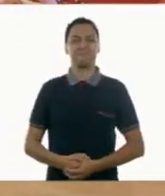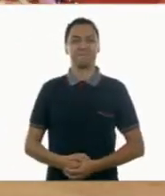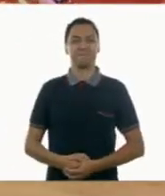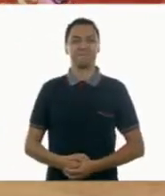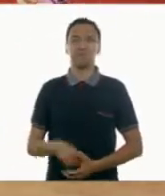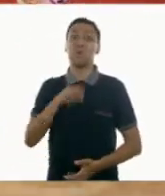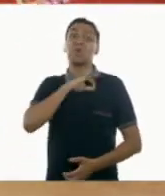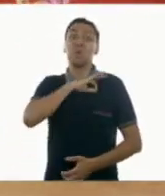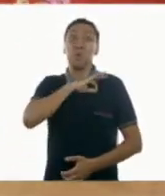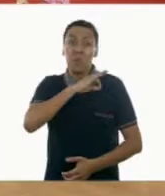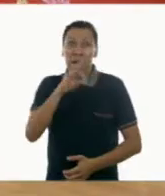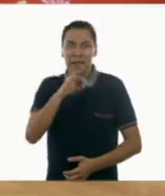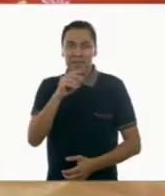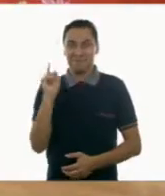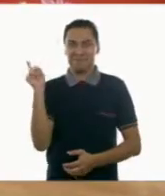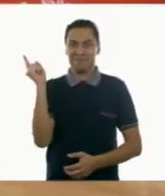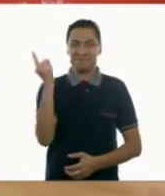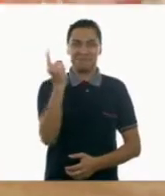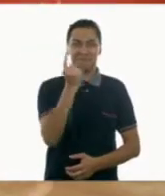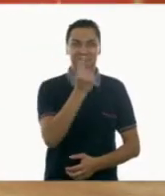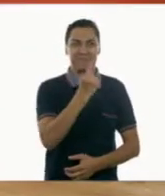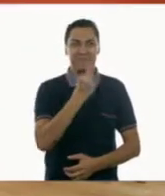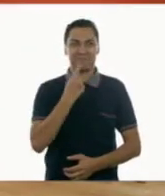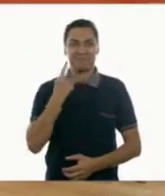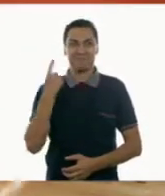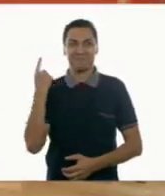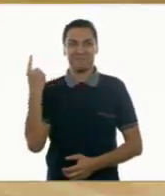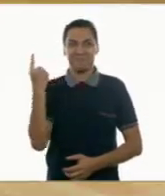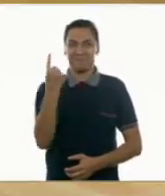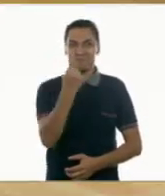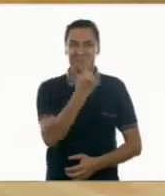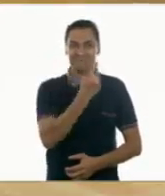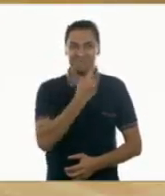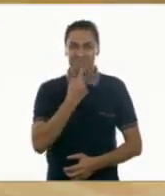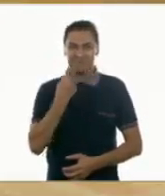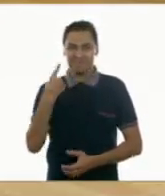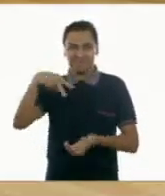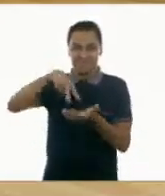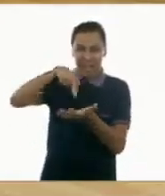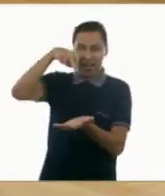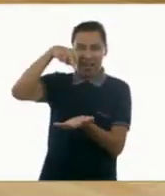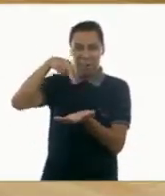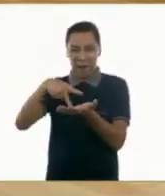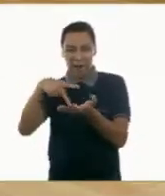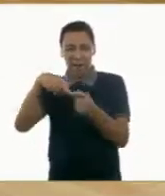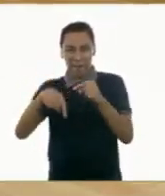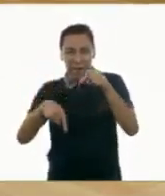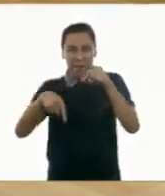Y puede girar sobre su propio eje o tocar el piso.